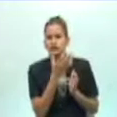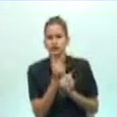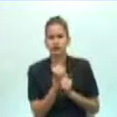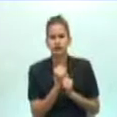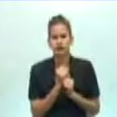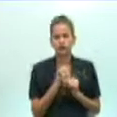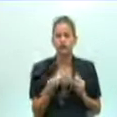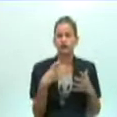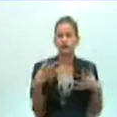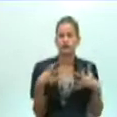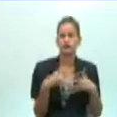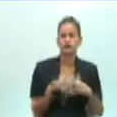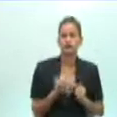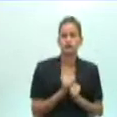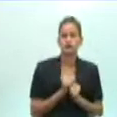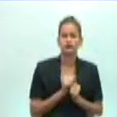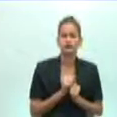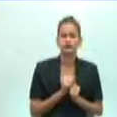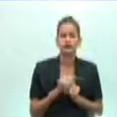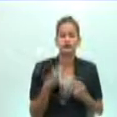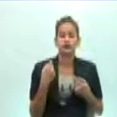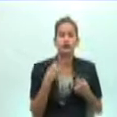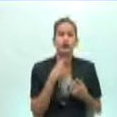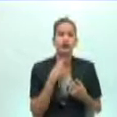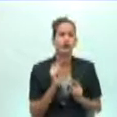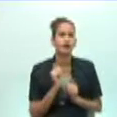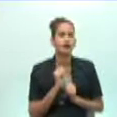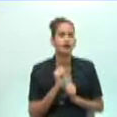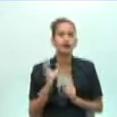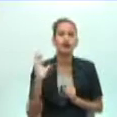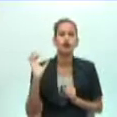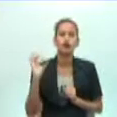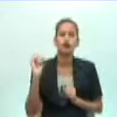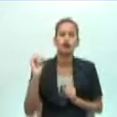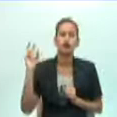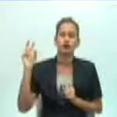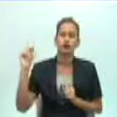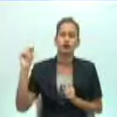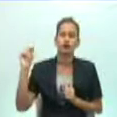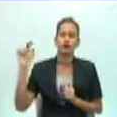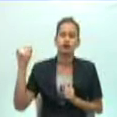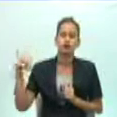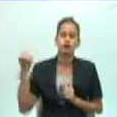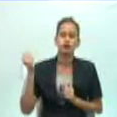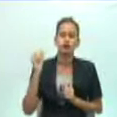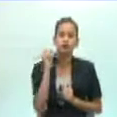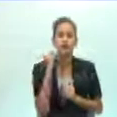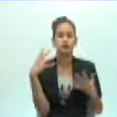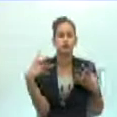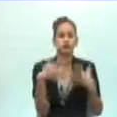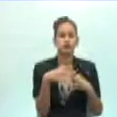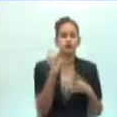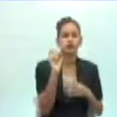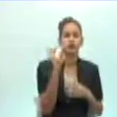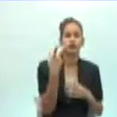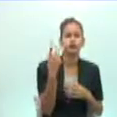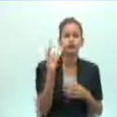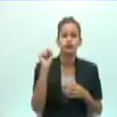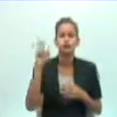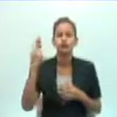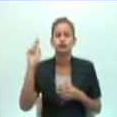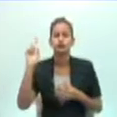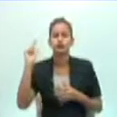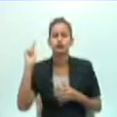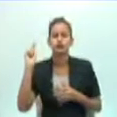oración. Por ejemplo, las conjunciones pueden relacionar dos sustantivos, dos adjetivos,